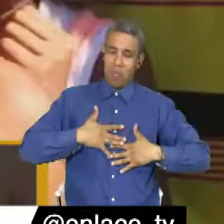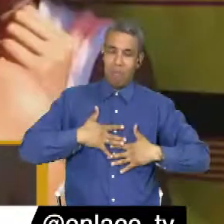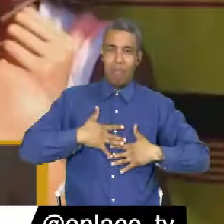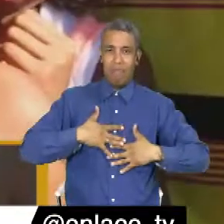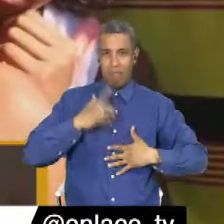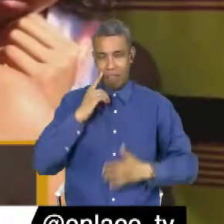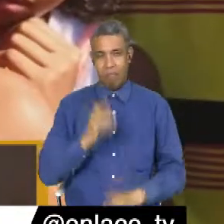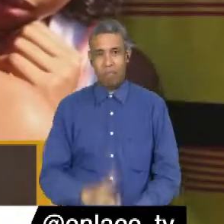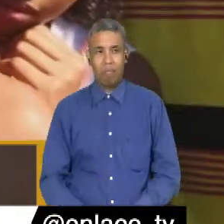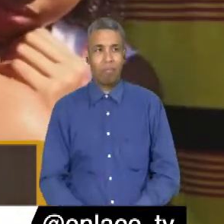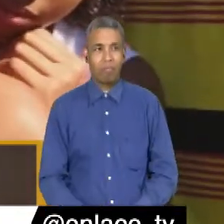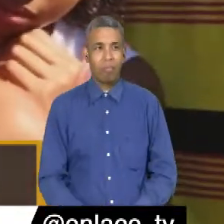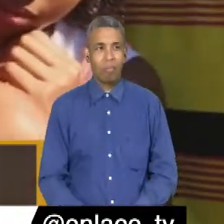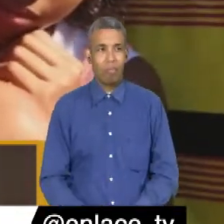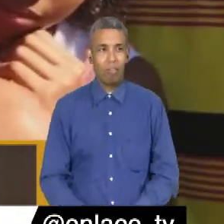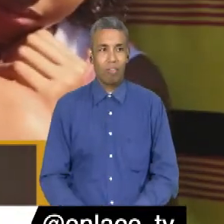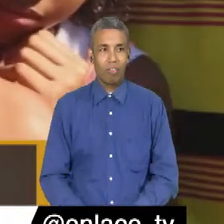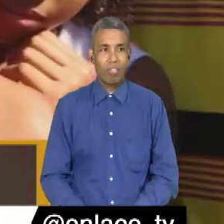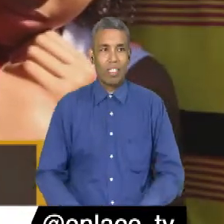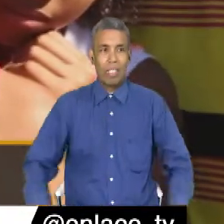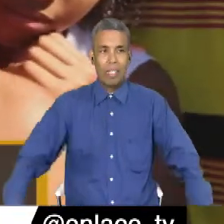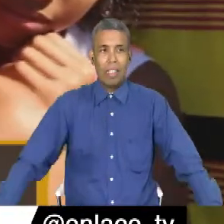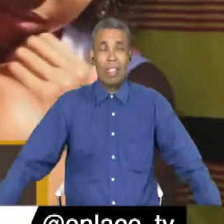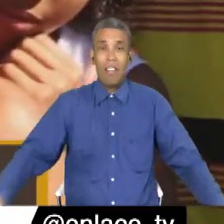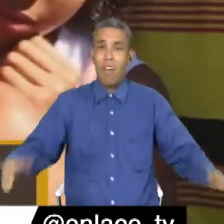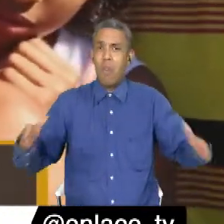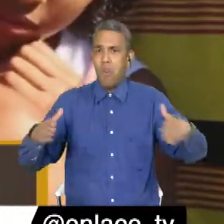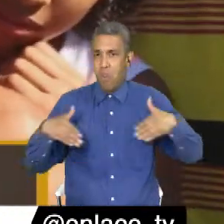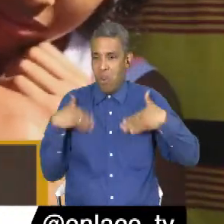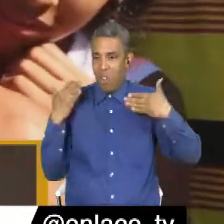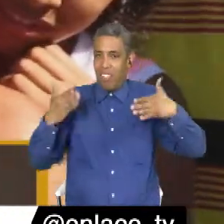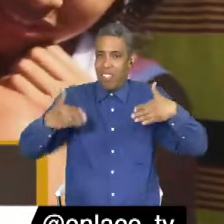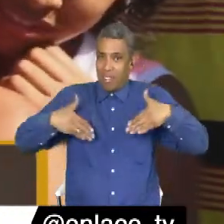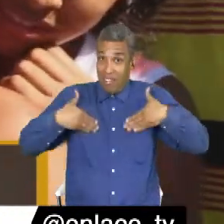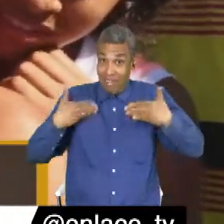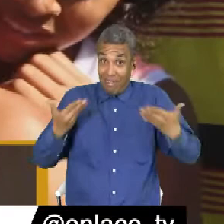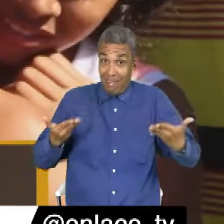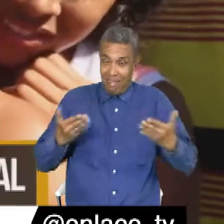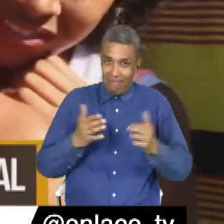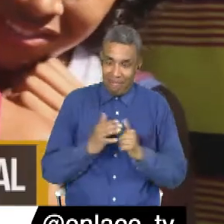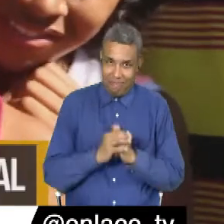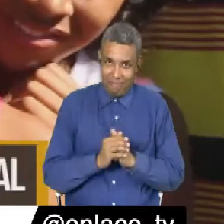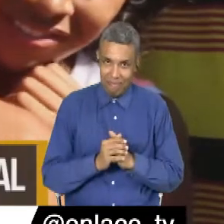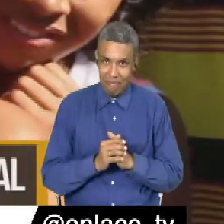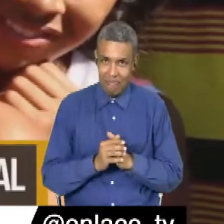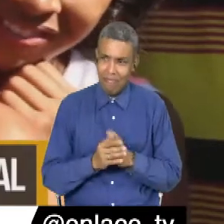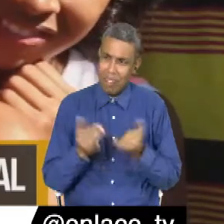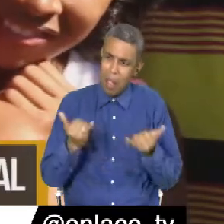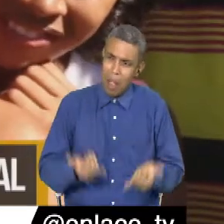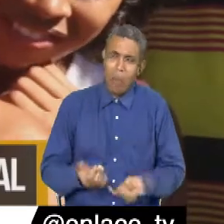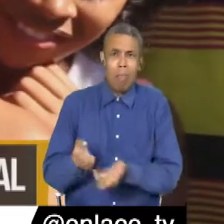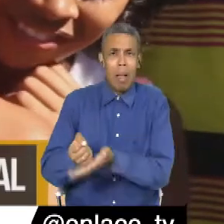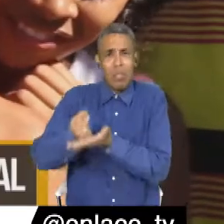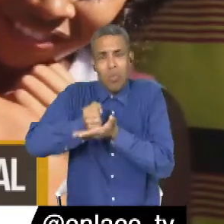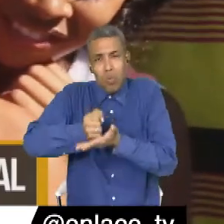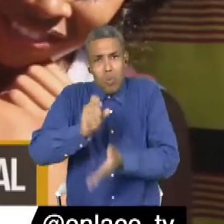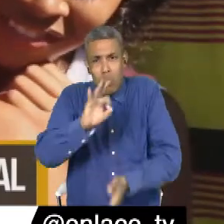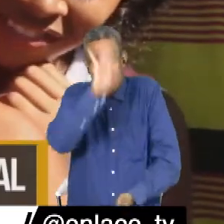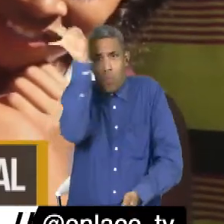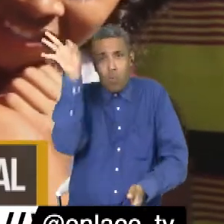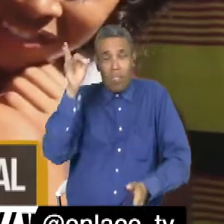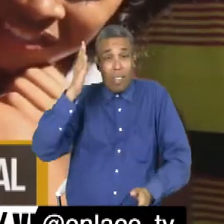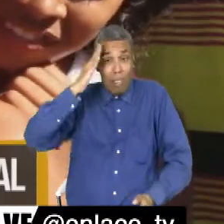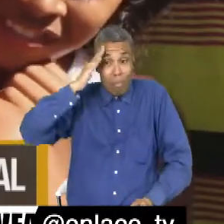habitar. Gratuita, contenta, porque se me va a dar esta oportunidad que nunca en mi vida jamás había pensado en